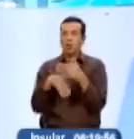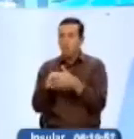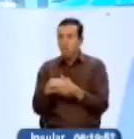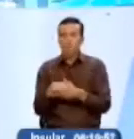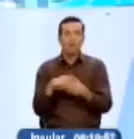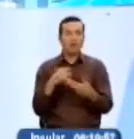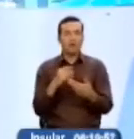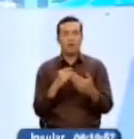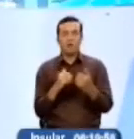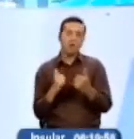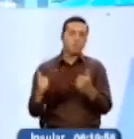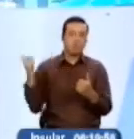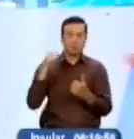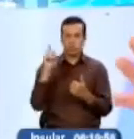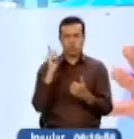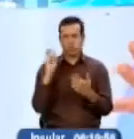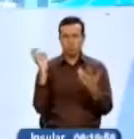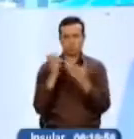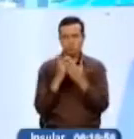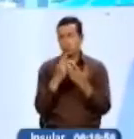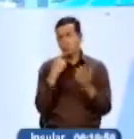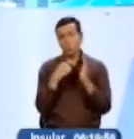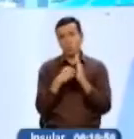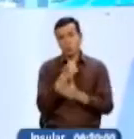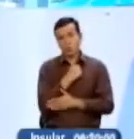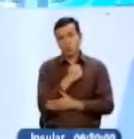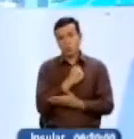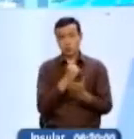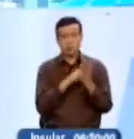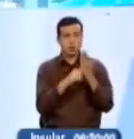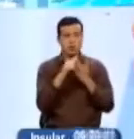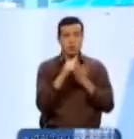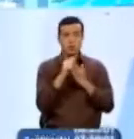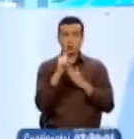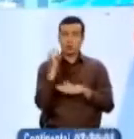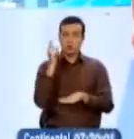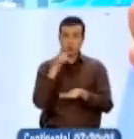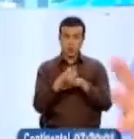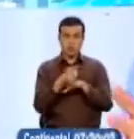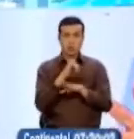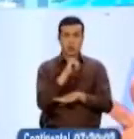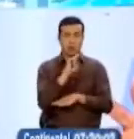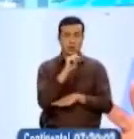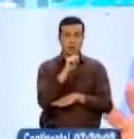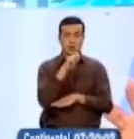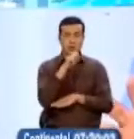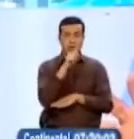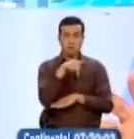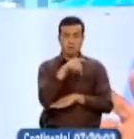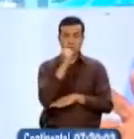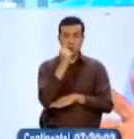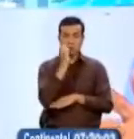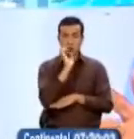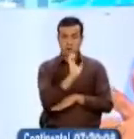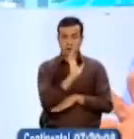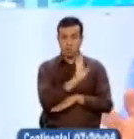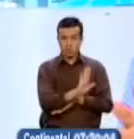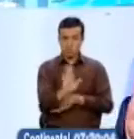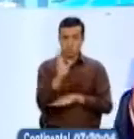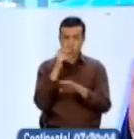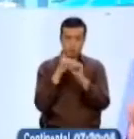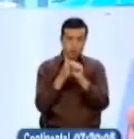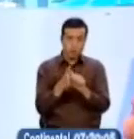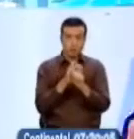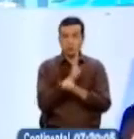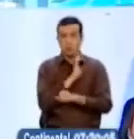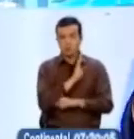no superponer el ejemplo que puse en el caso del patrimonio el ministerio dedica a las políticas el inps hace el seguimiento